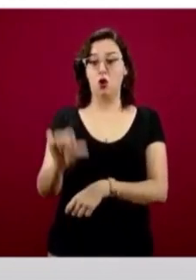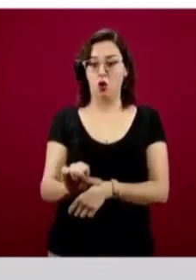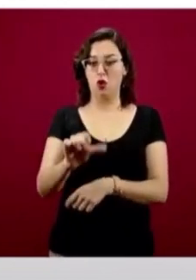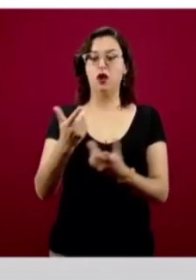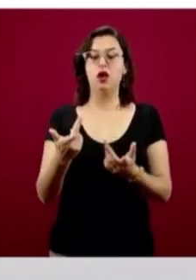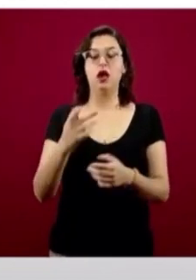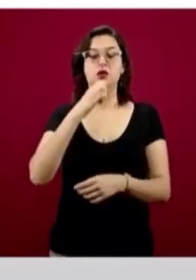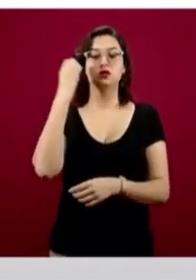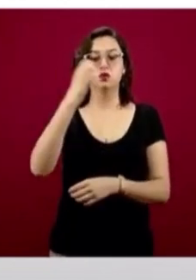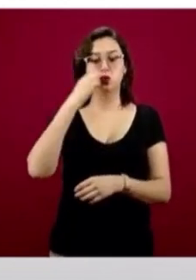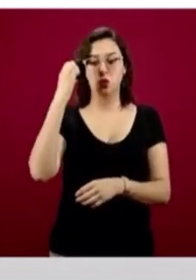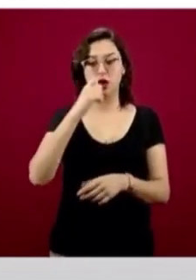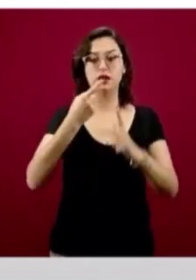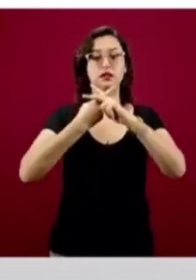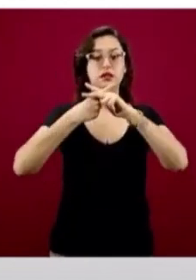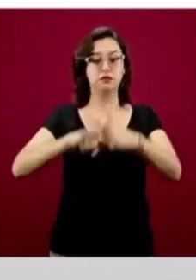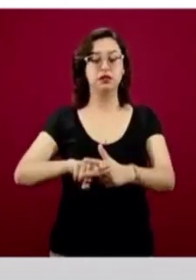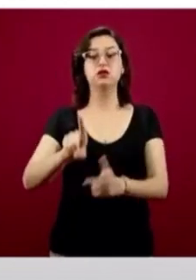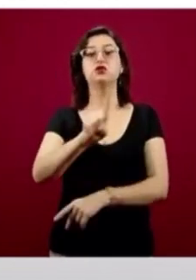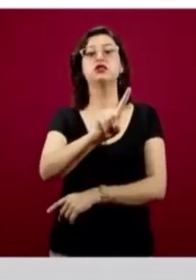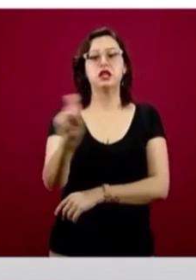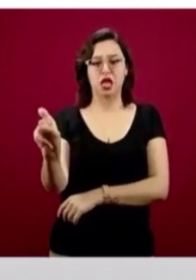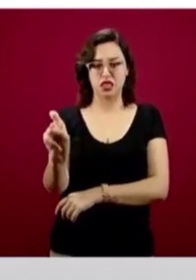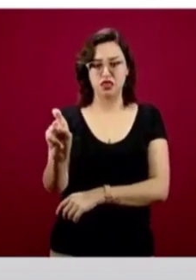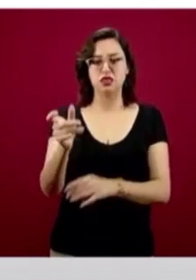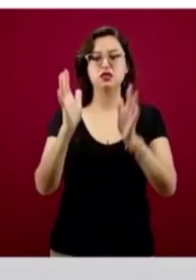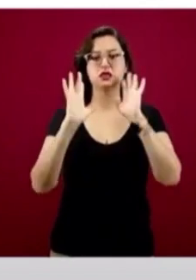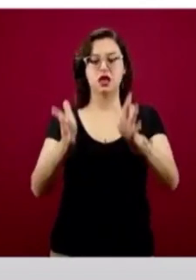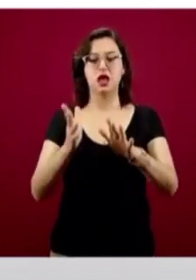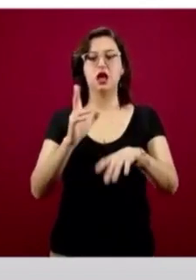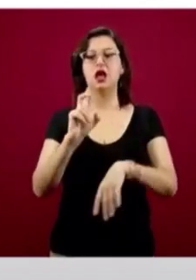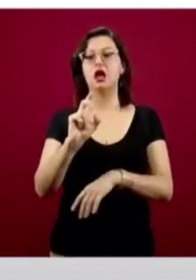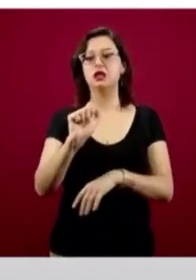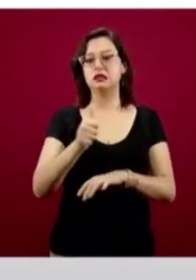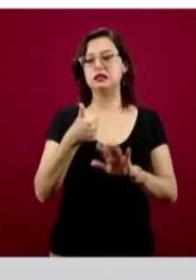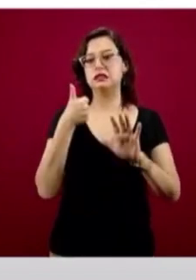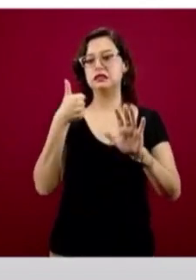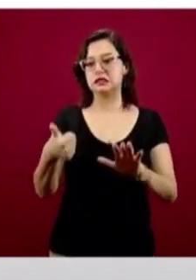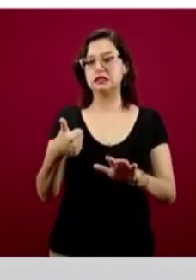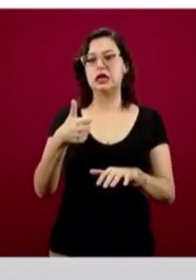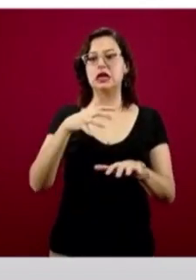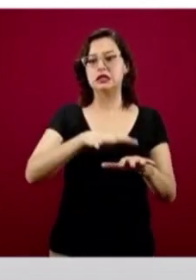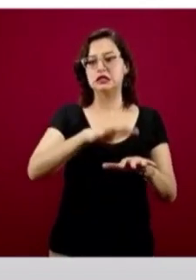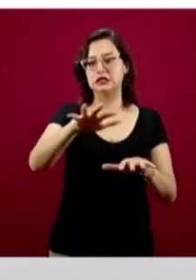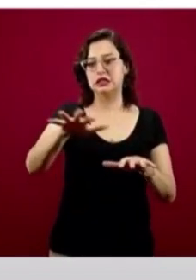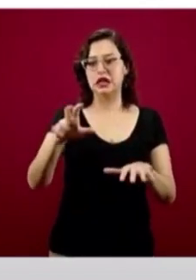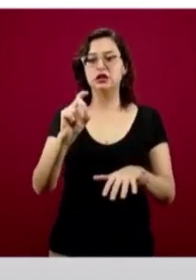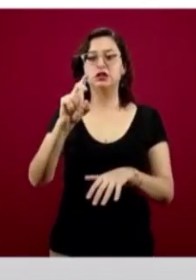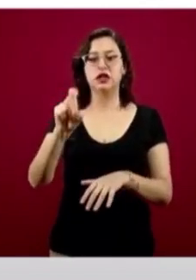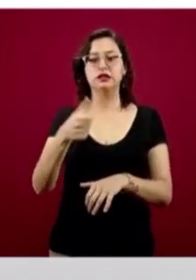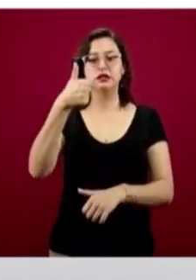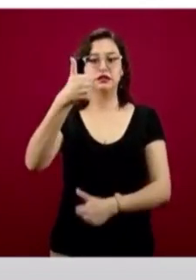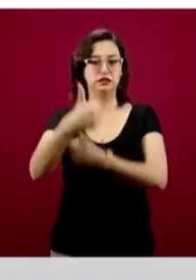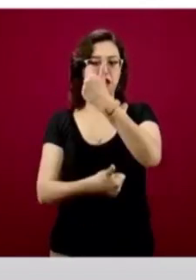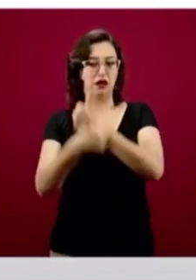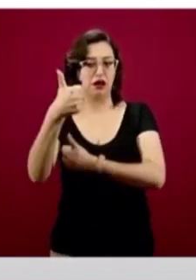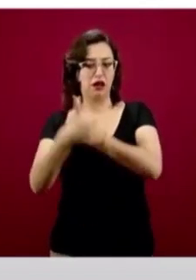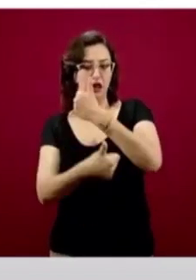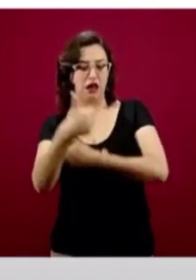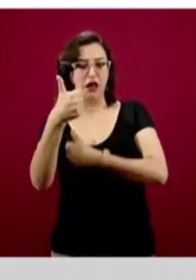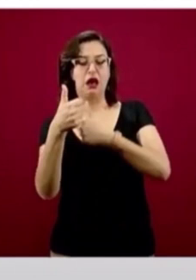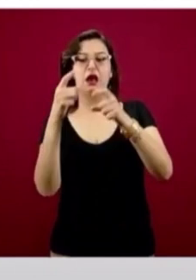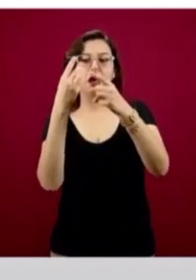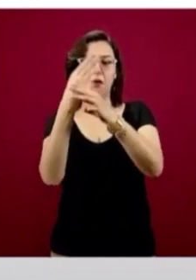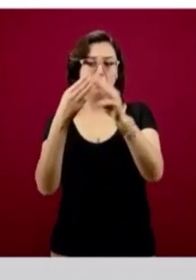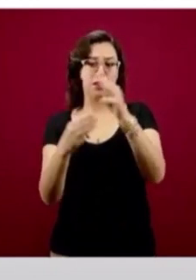en todos los estados del país, y 36 carreras registradas ante la Dirección General de